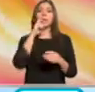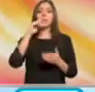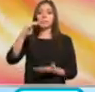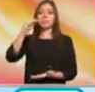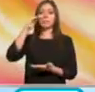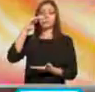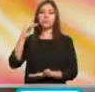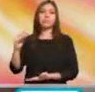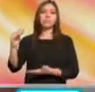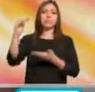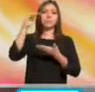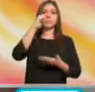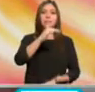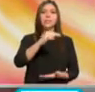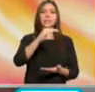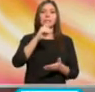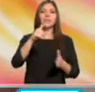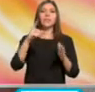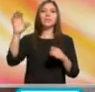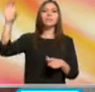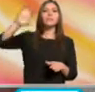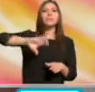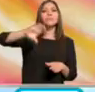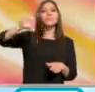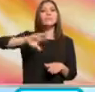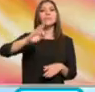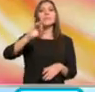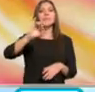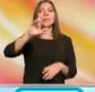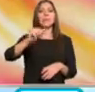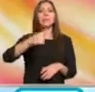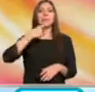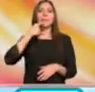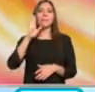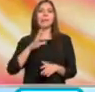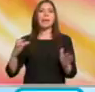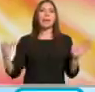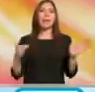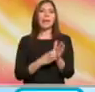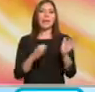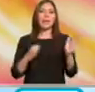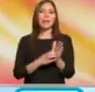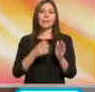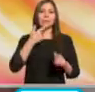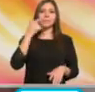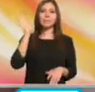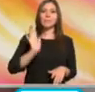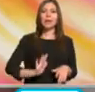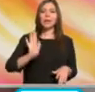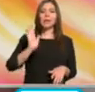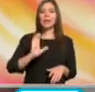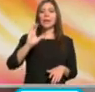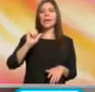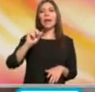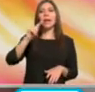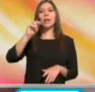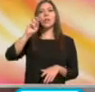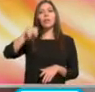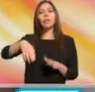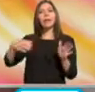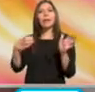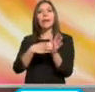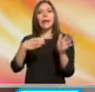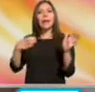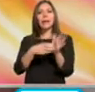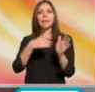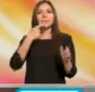de caja, que no, que a veces sabe igual la caja que el cereal. No, la cartón? cara, sí, a cartón. ¿No? Bueno, Sí. eso puede